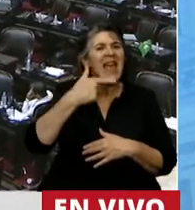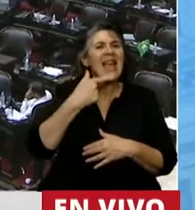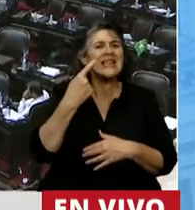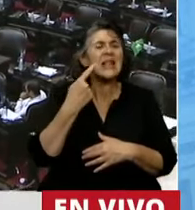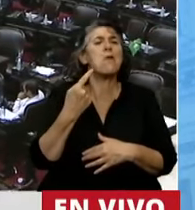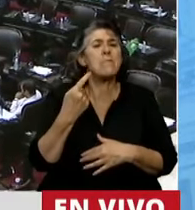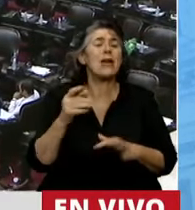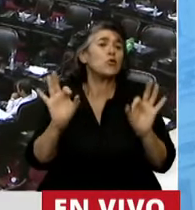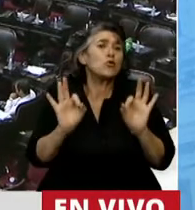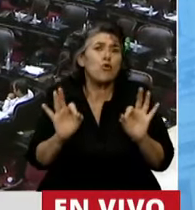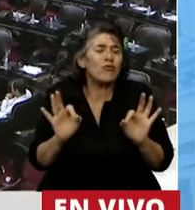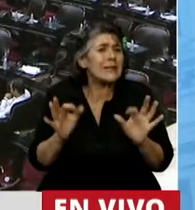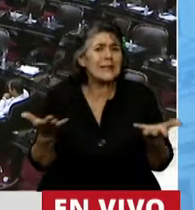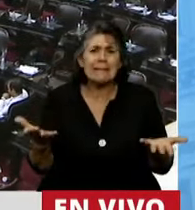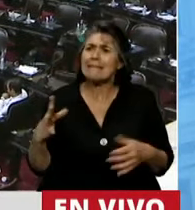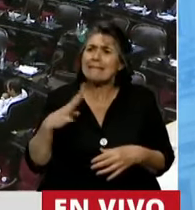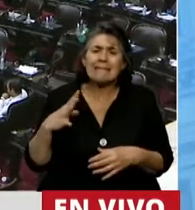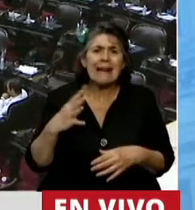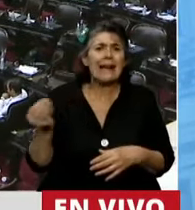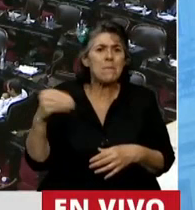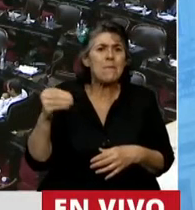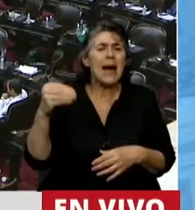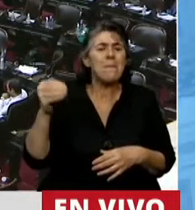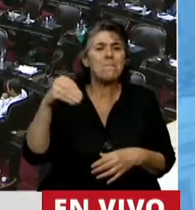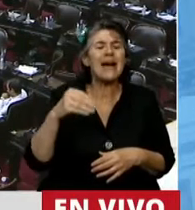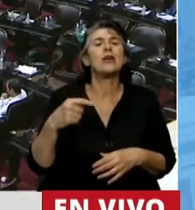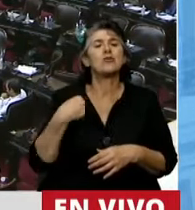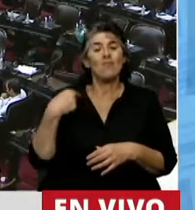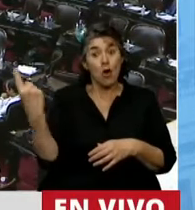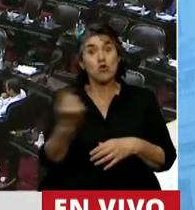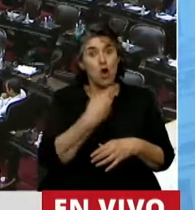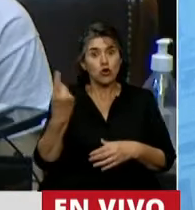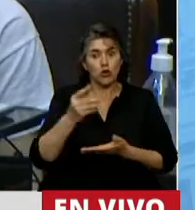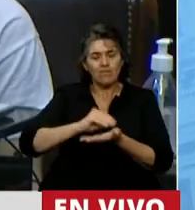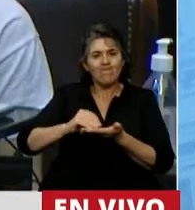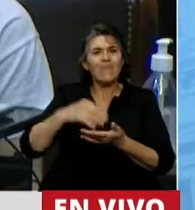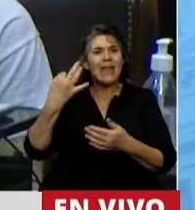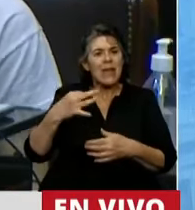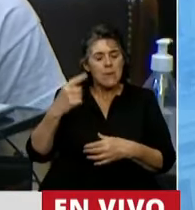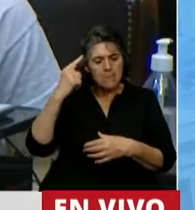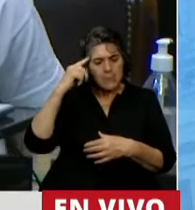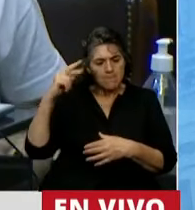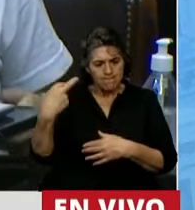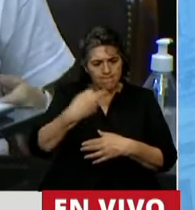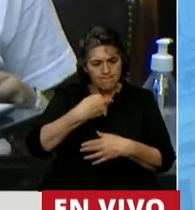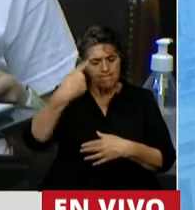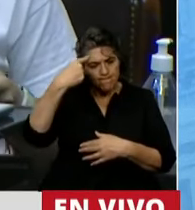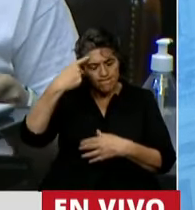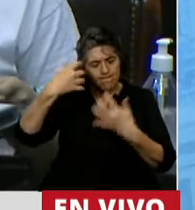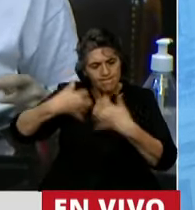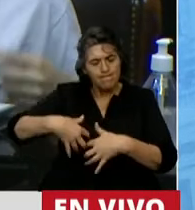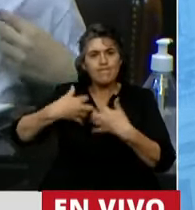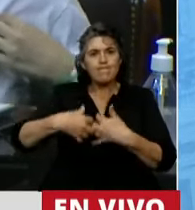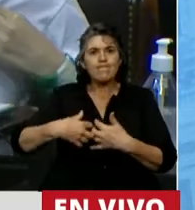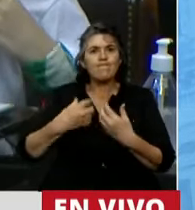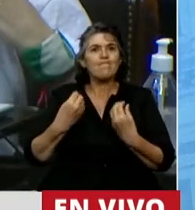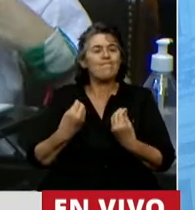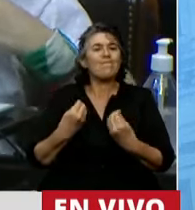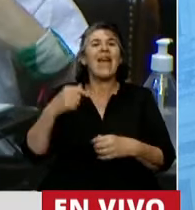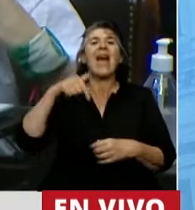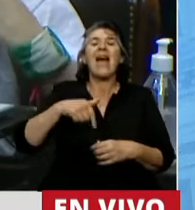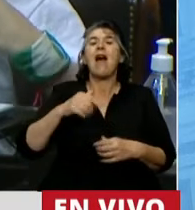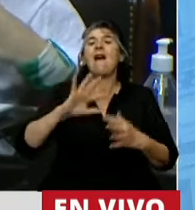Esta es la autocrítica que tenemos que hacer como dirigentes. La política pública ha sido